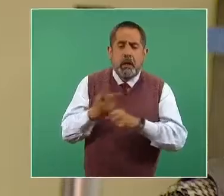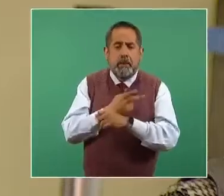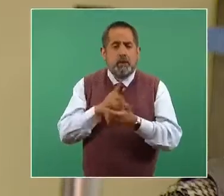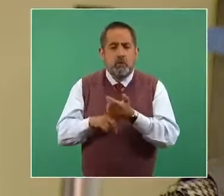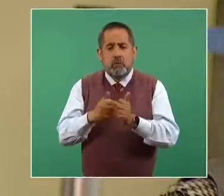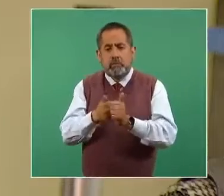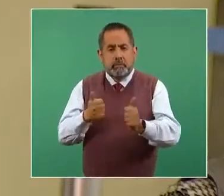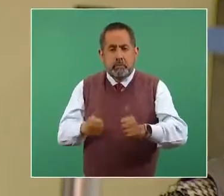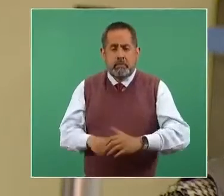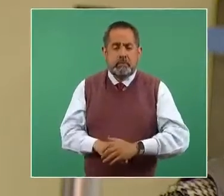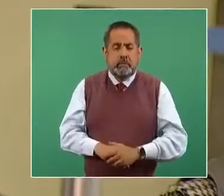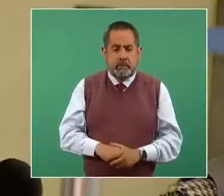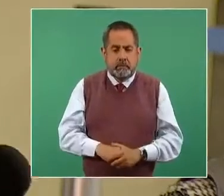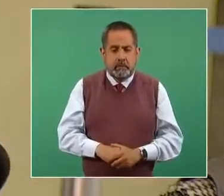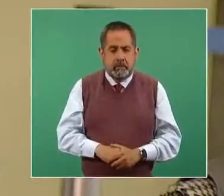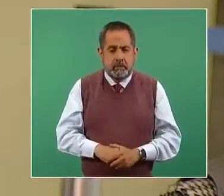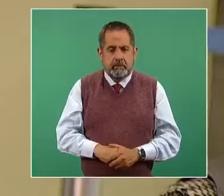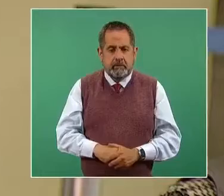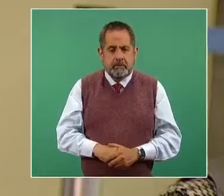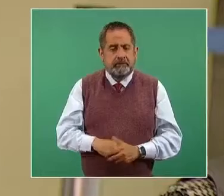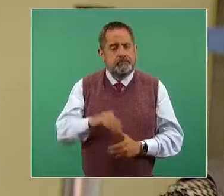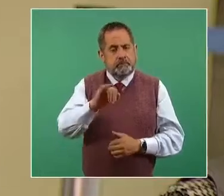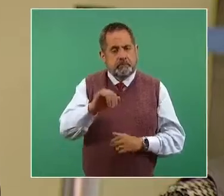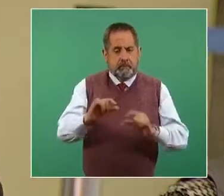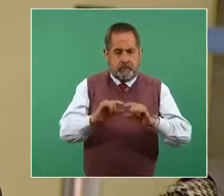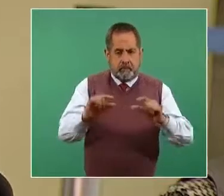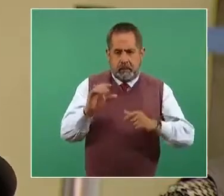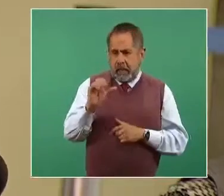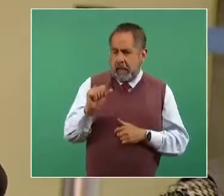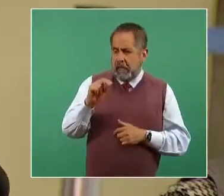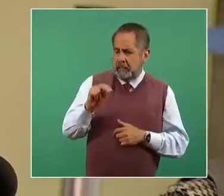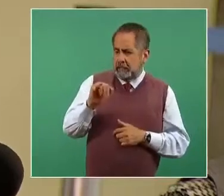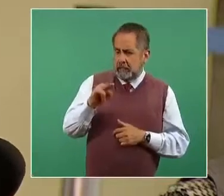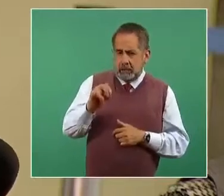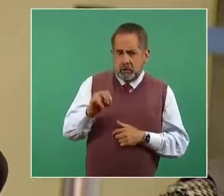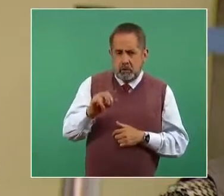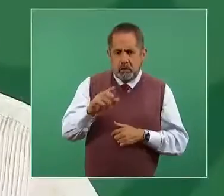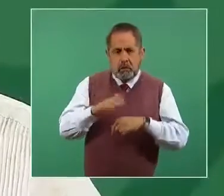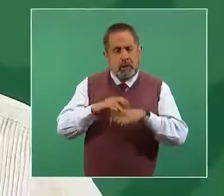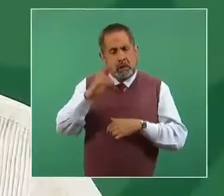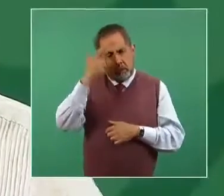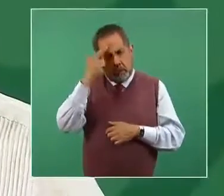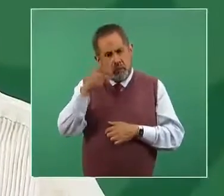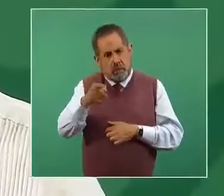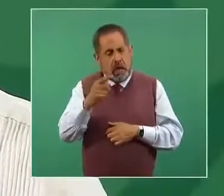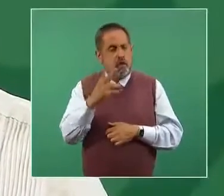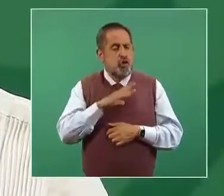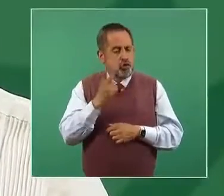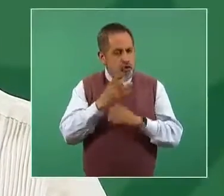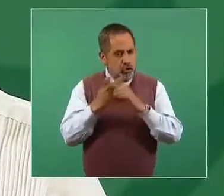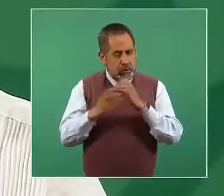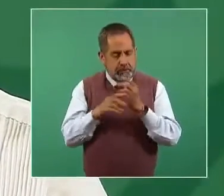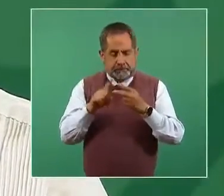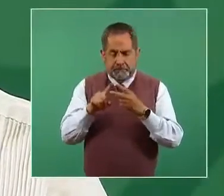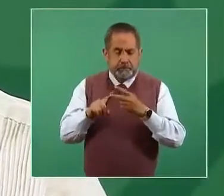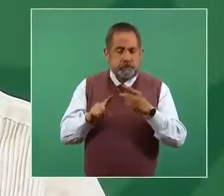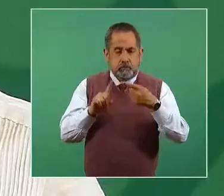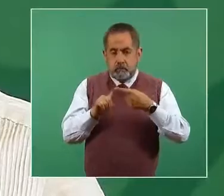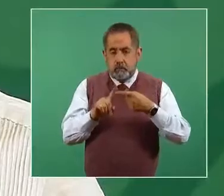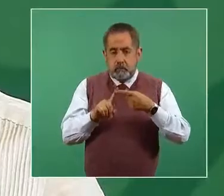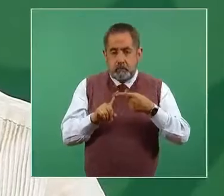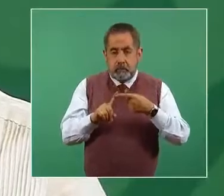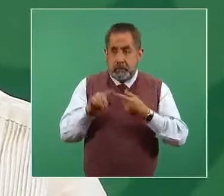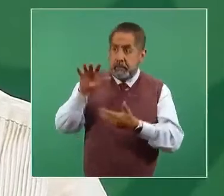retraso. Sí, de la vacuna CanSino, recordar que tenemos dos elementos. Una, que es